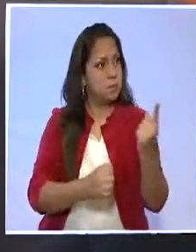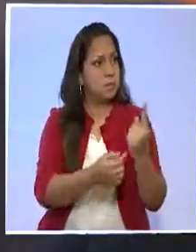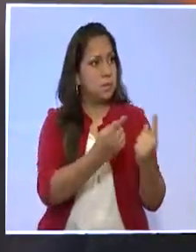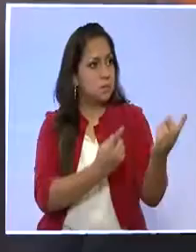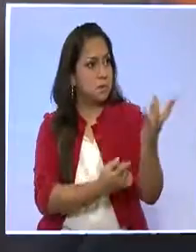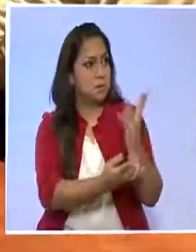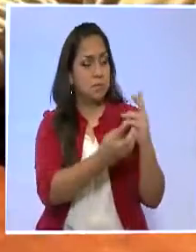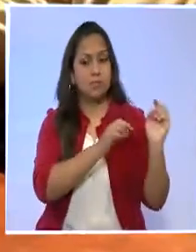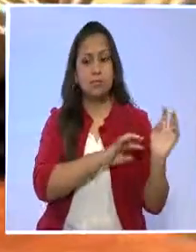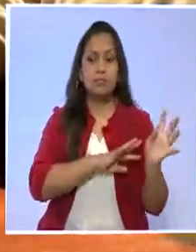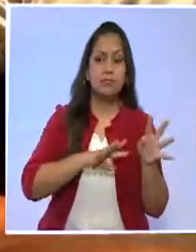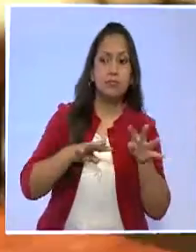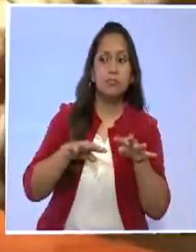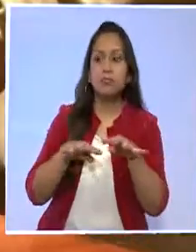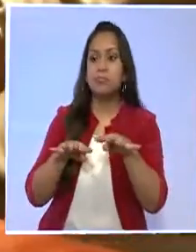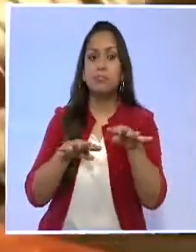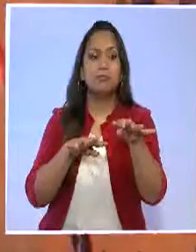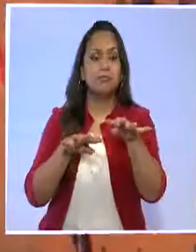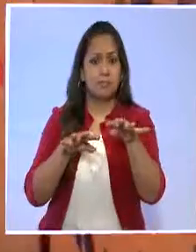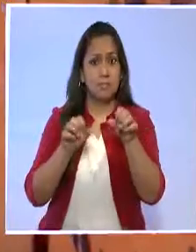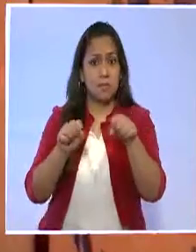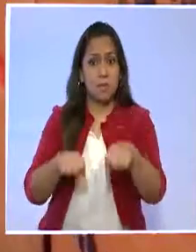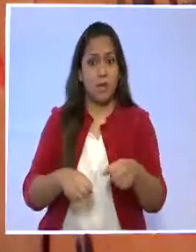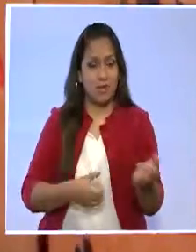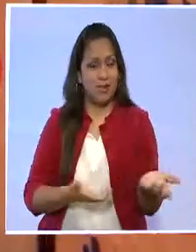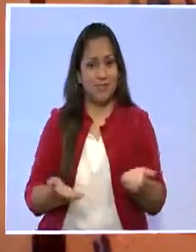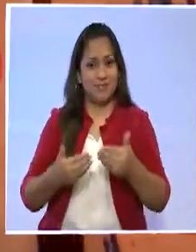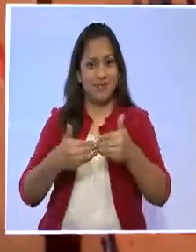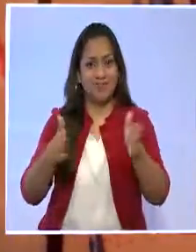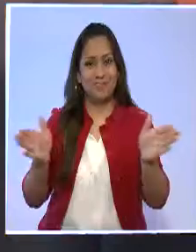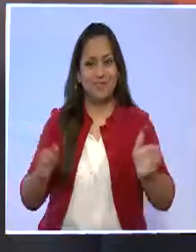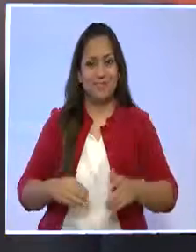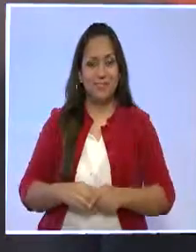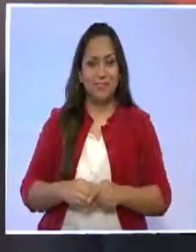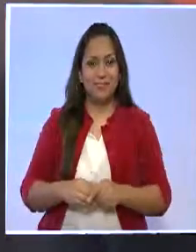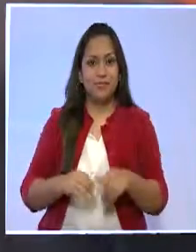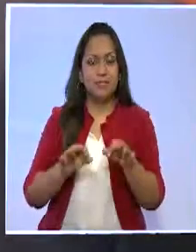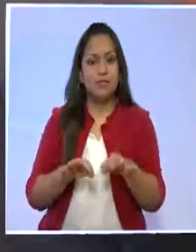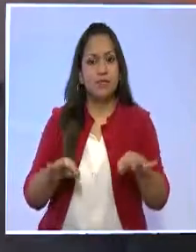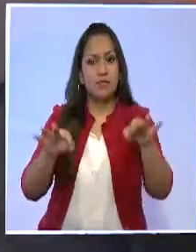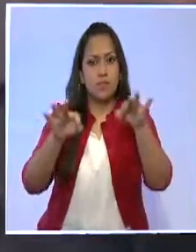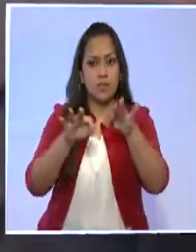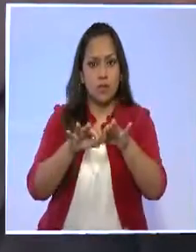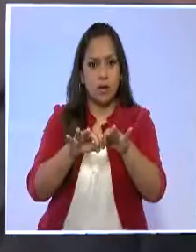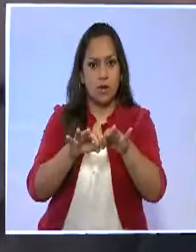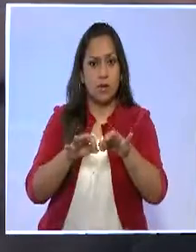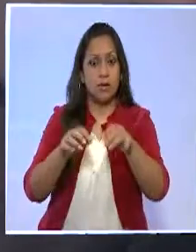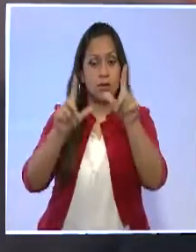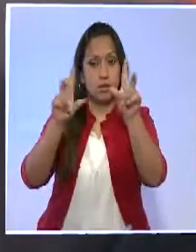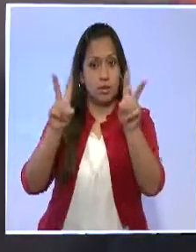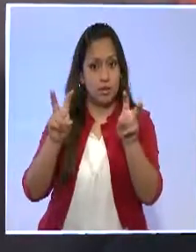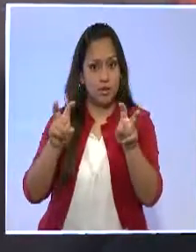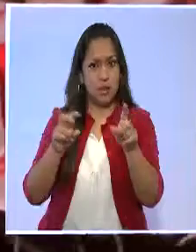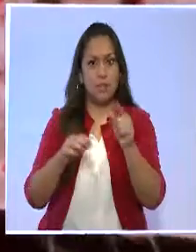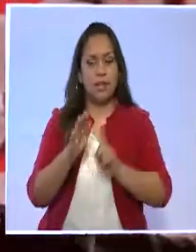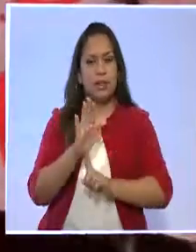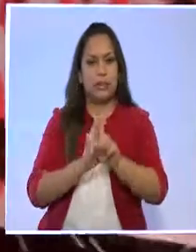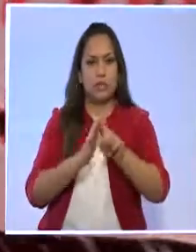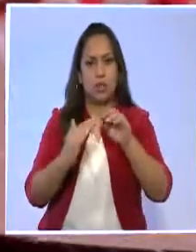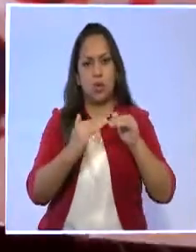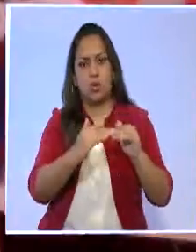pase de parte del proceso elaboración de la imagen tiene una importancia extraordinaria para lo que es el desarrollo de la democracia en mi